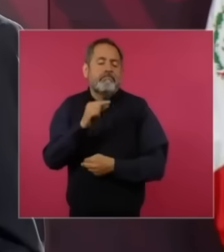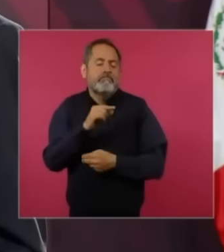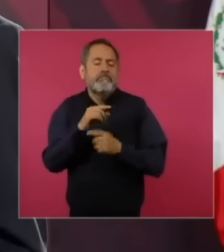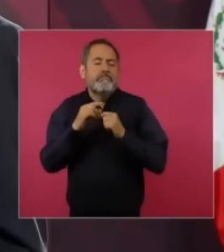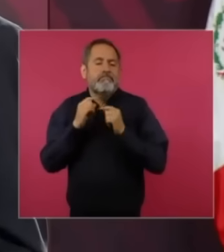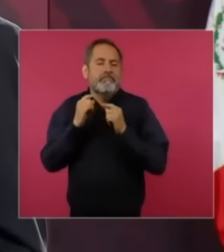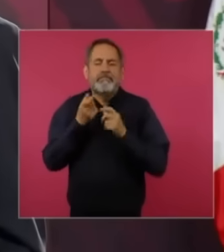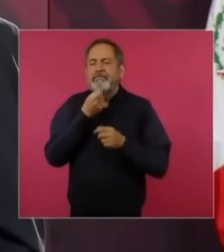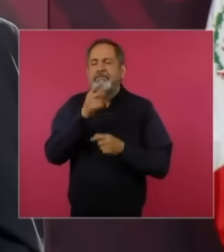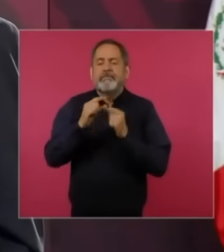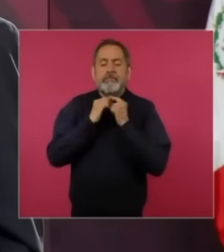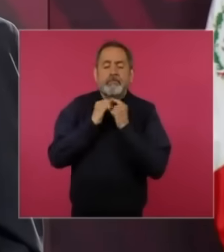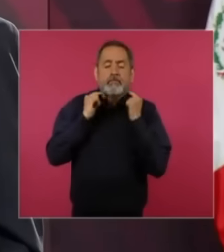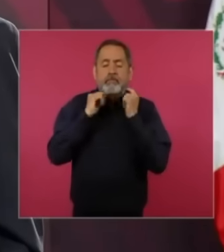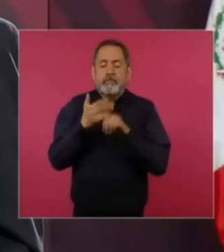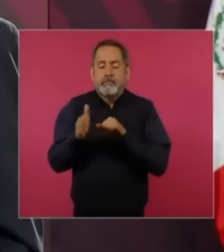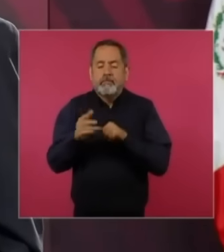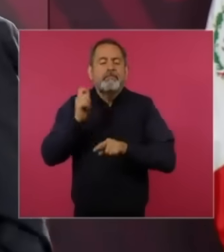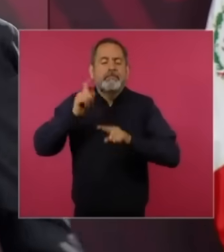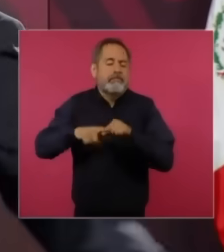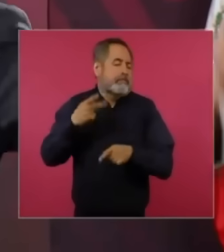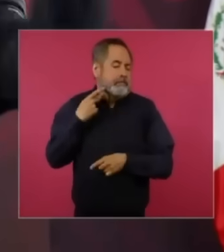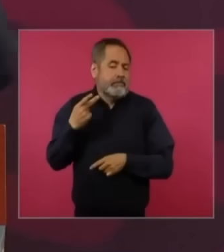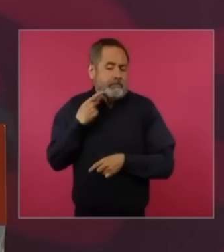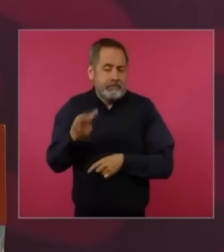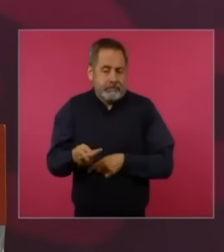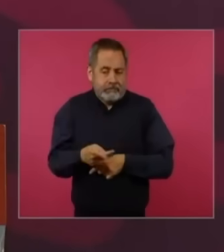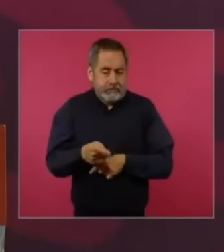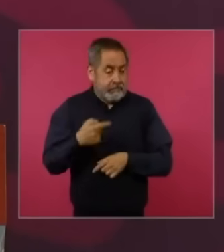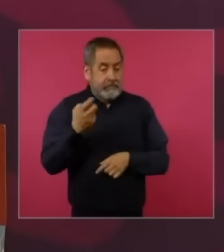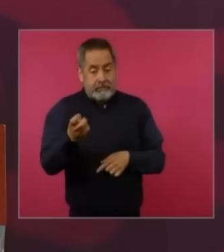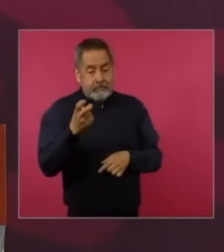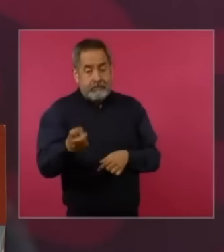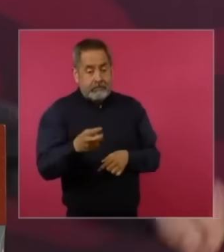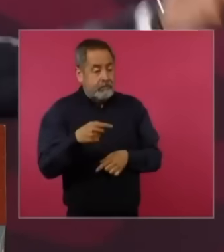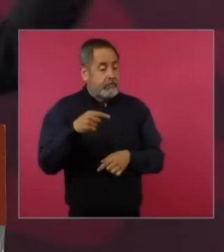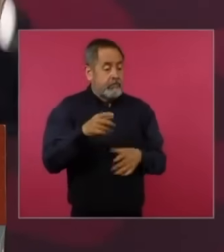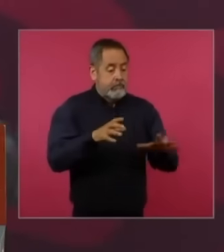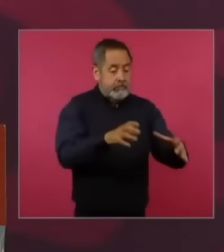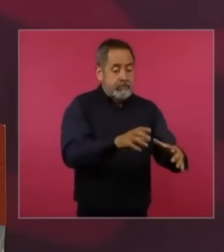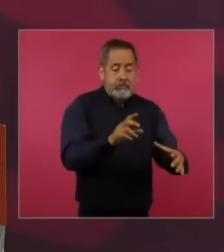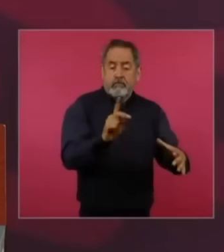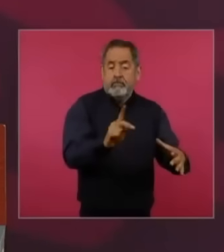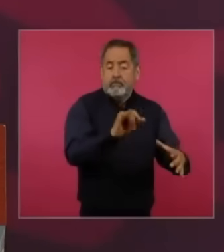a la corte y tomado a todo el poder judicial